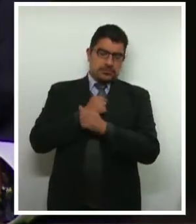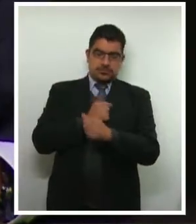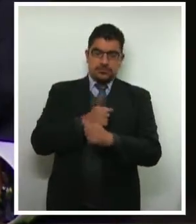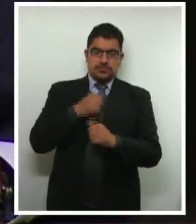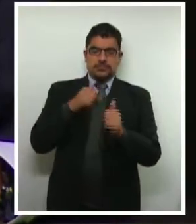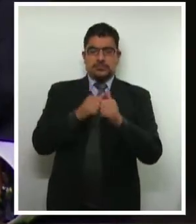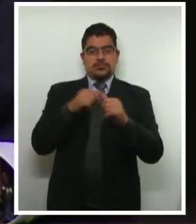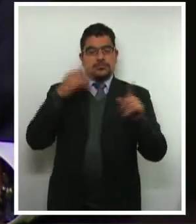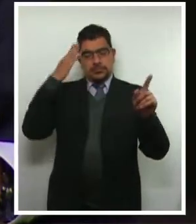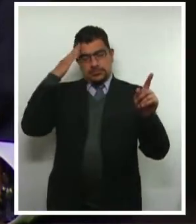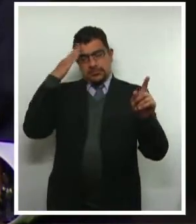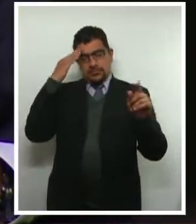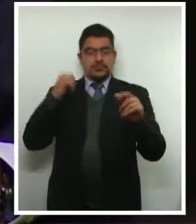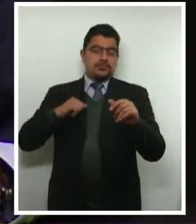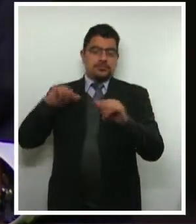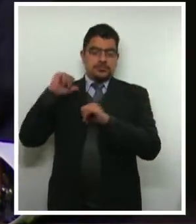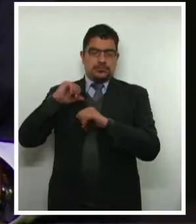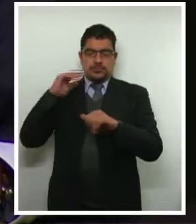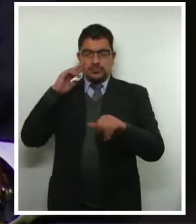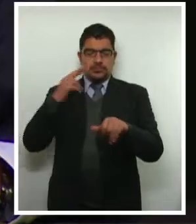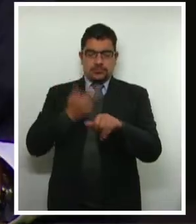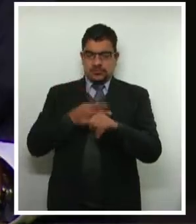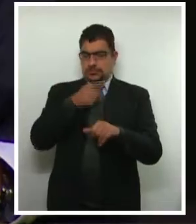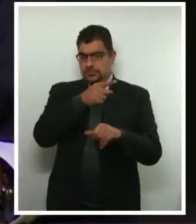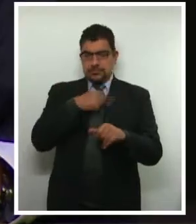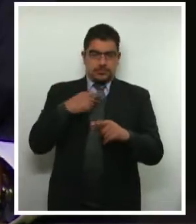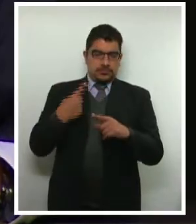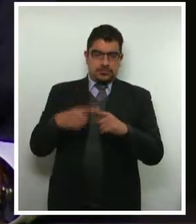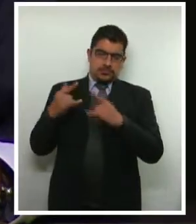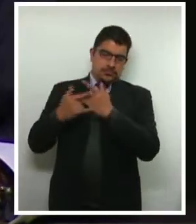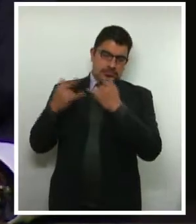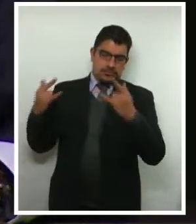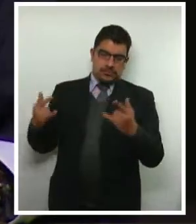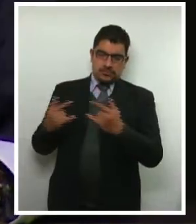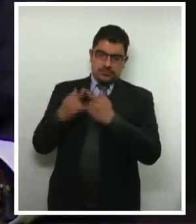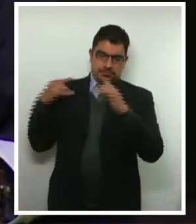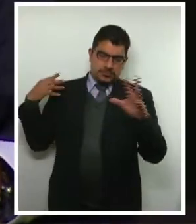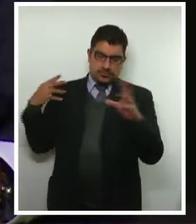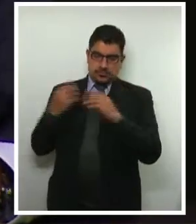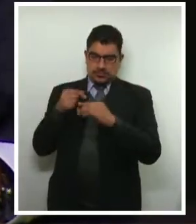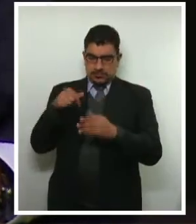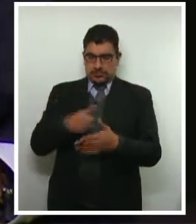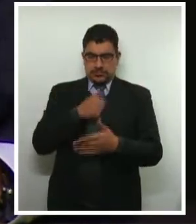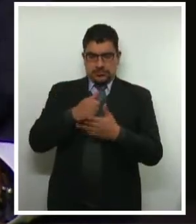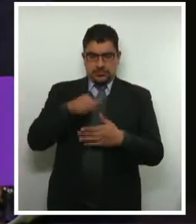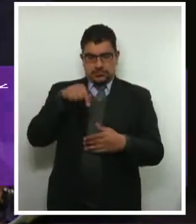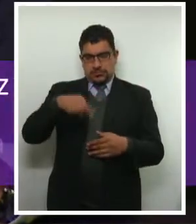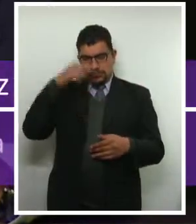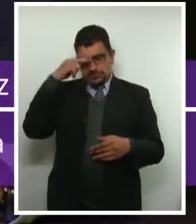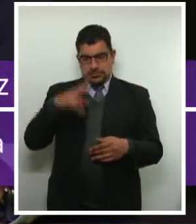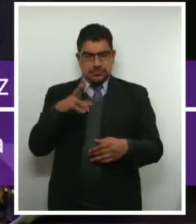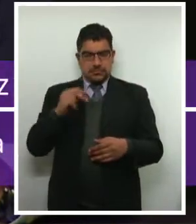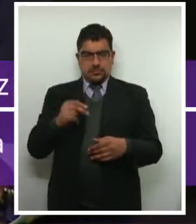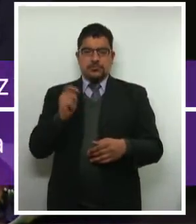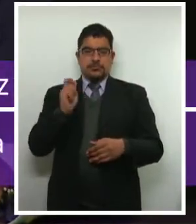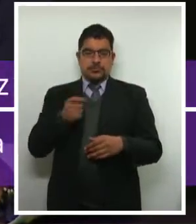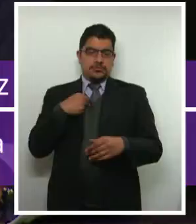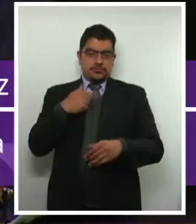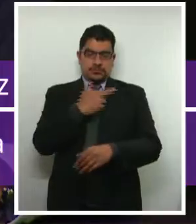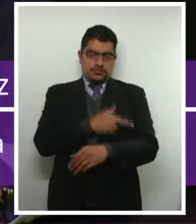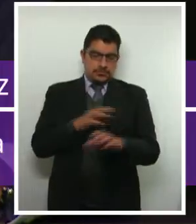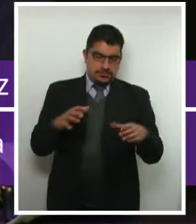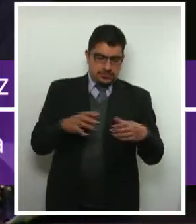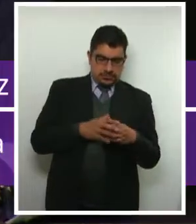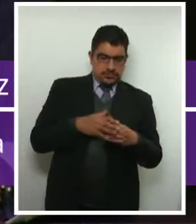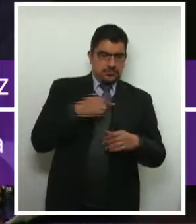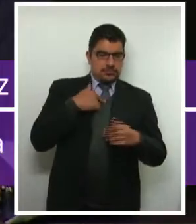contra el poder autoritario se refiere a la historia de esta ciudad, no a la gestión de un